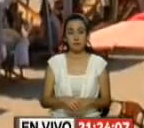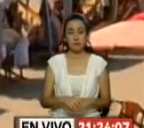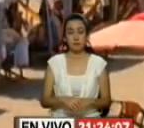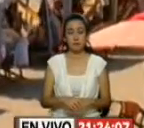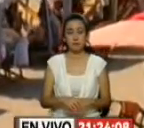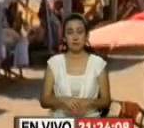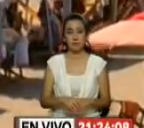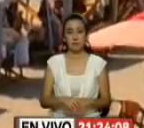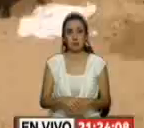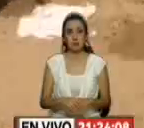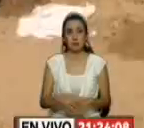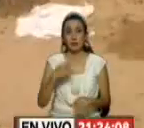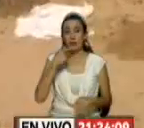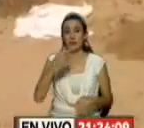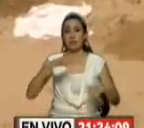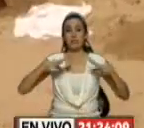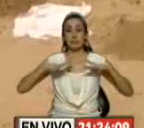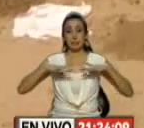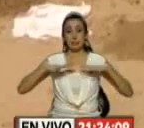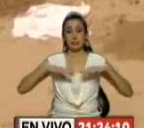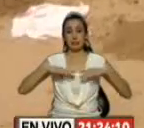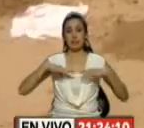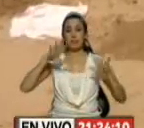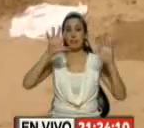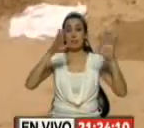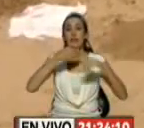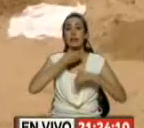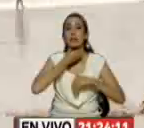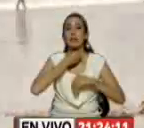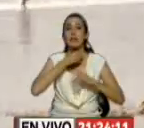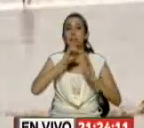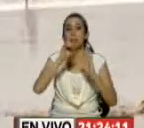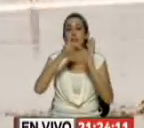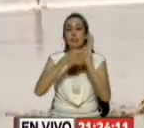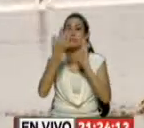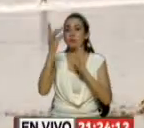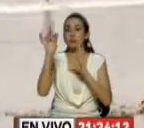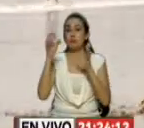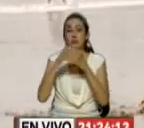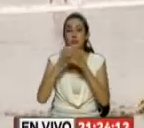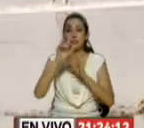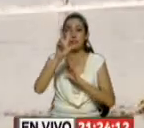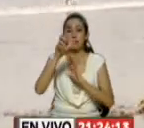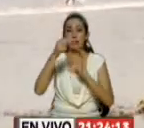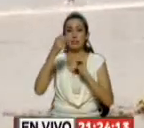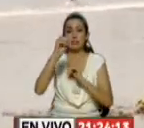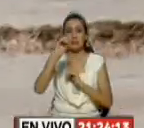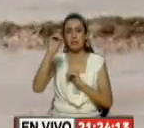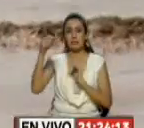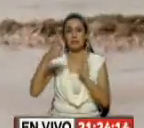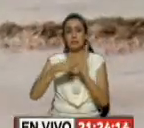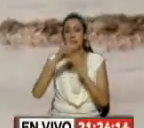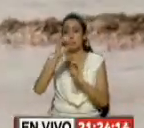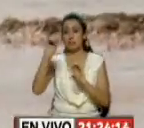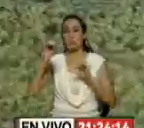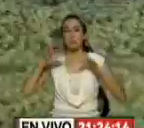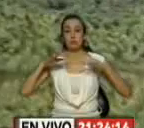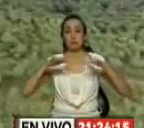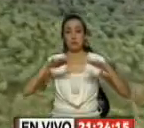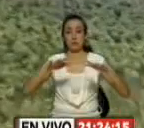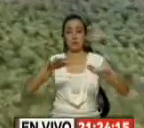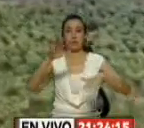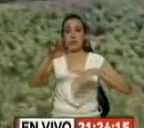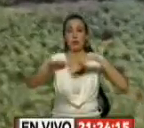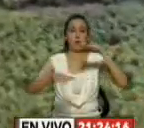Se estima que por el feriado del 10 de agosto, este 2018, unos 300.000 turistas recorran las playas de Santa Elena,